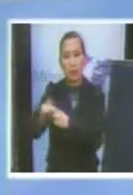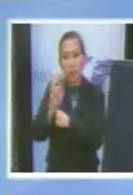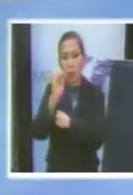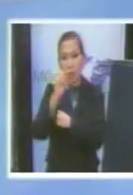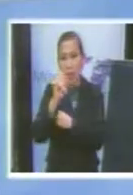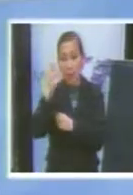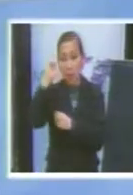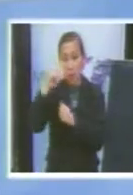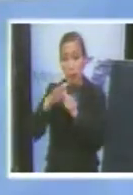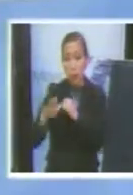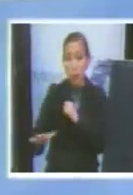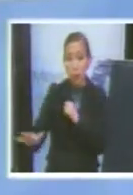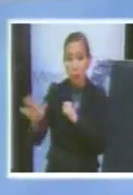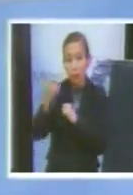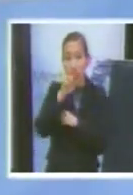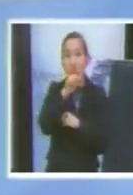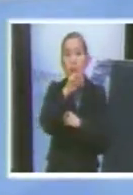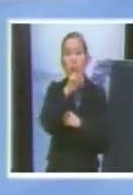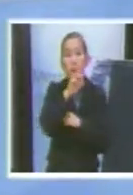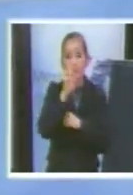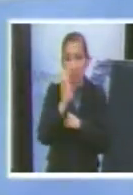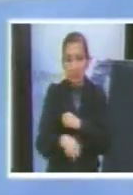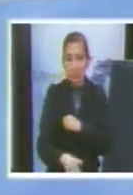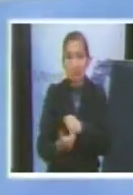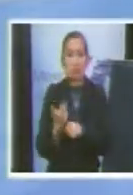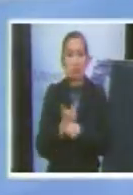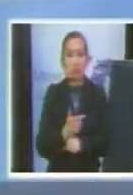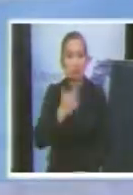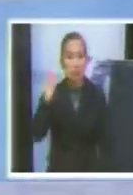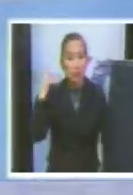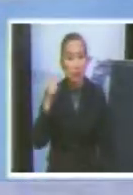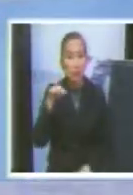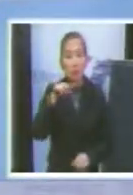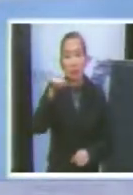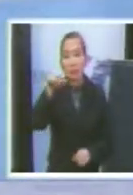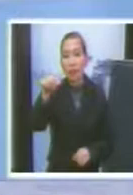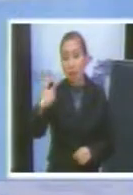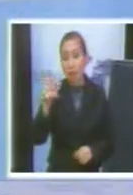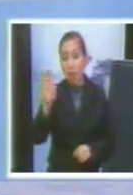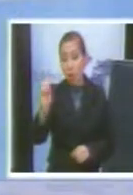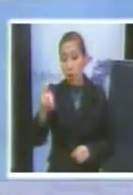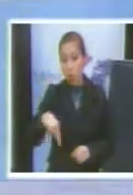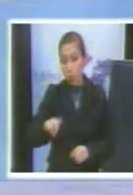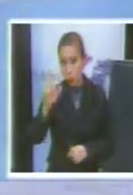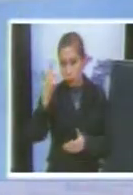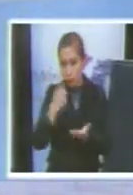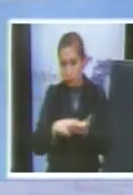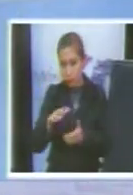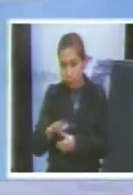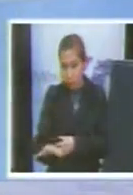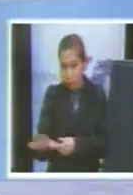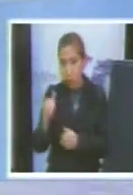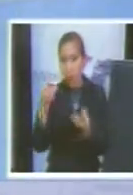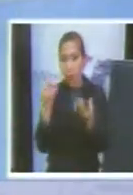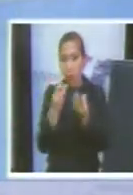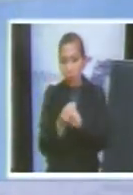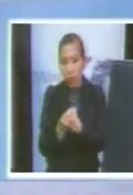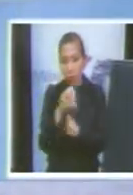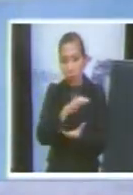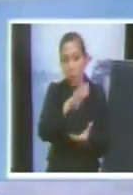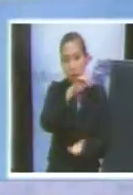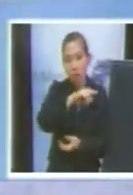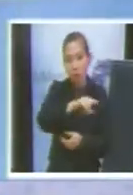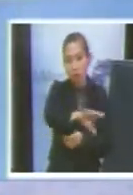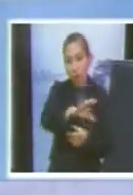en Europa nos preocupan sobremanera. En su momento, en las Naciones Unidas, junto con la gran mayoría